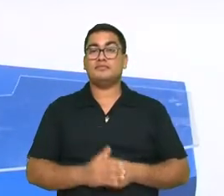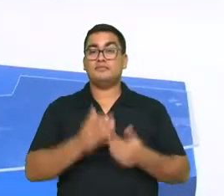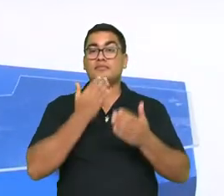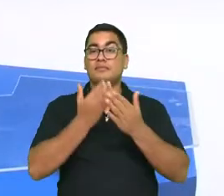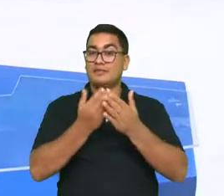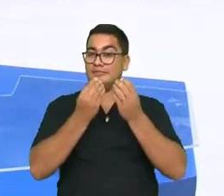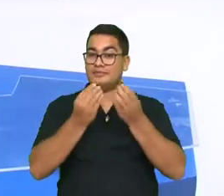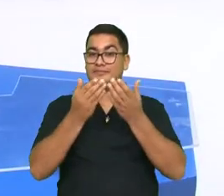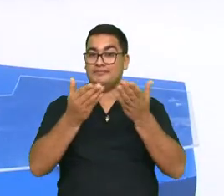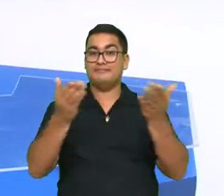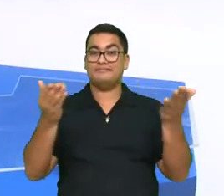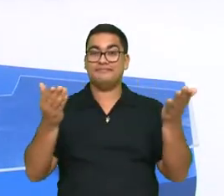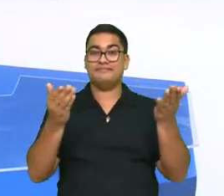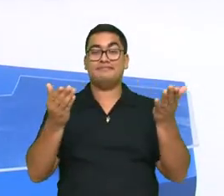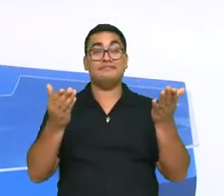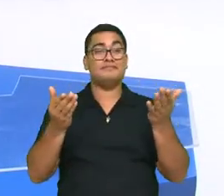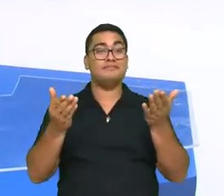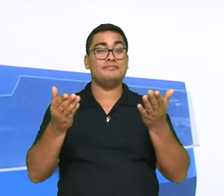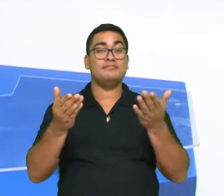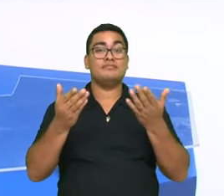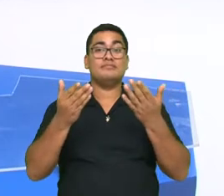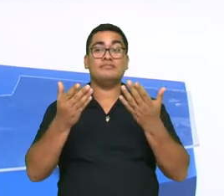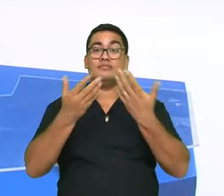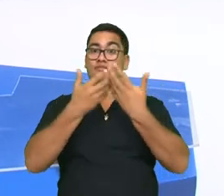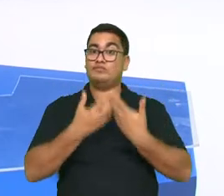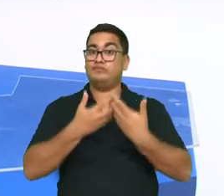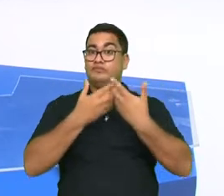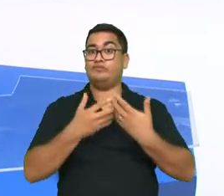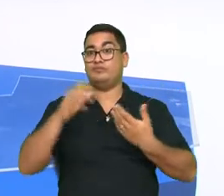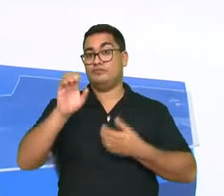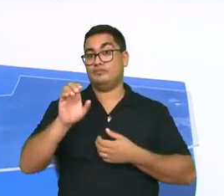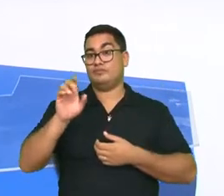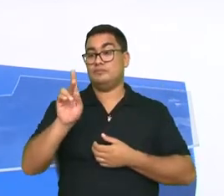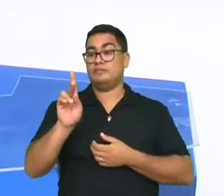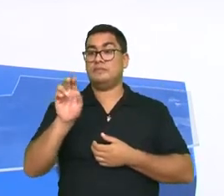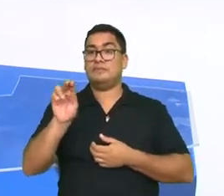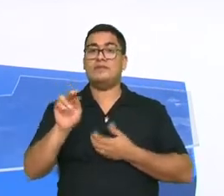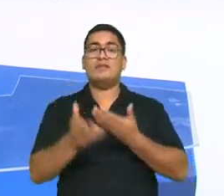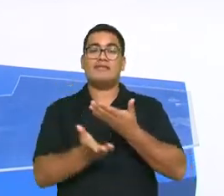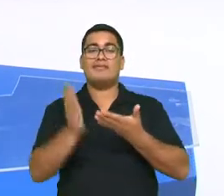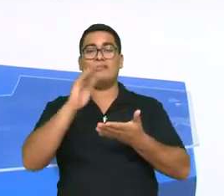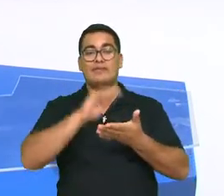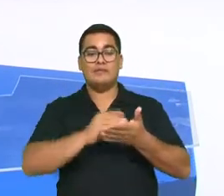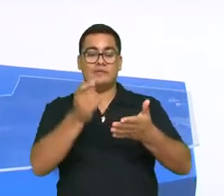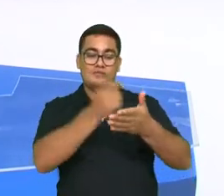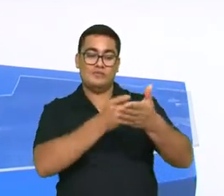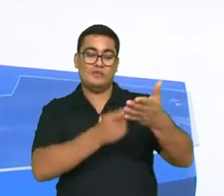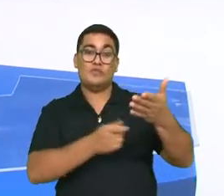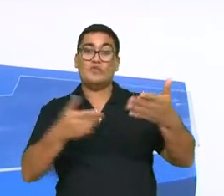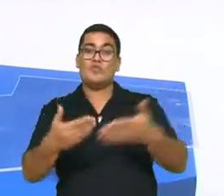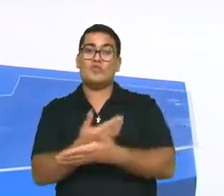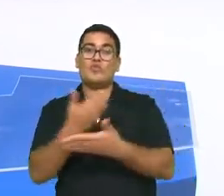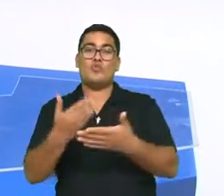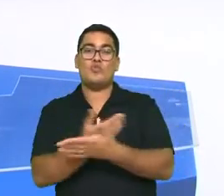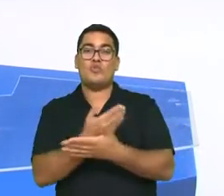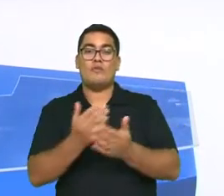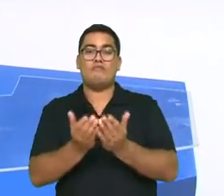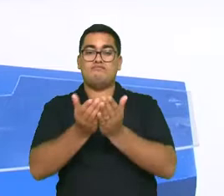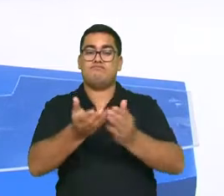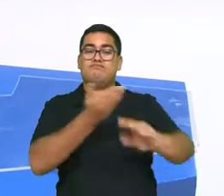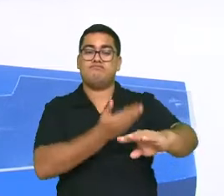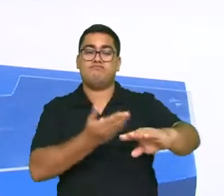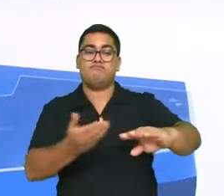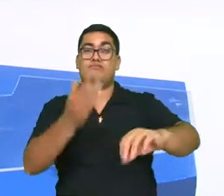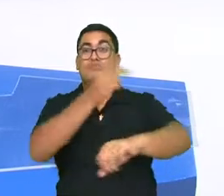Gracias por su sintonía y la empresa portuaria nacional inicia el rediseño del puerto de Bilwi, un nuevo muelle más resistente a embates